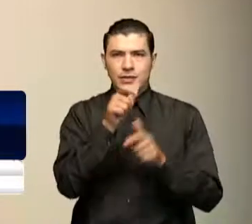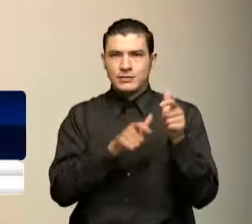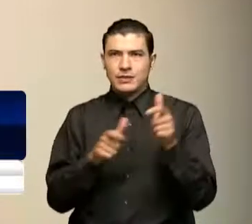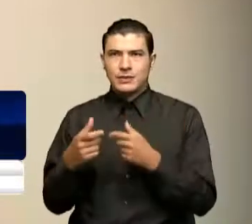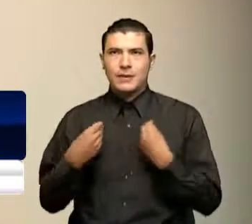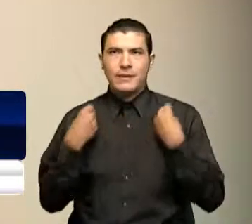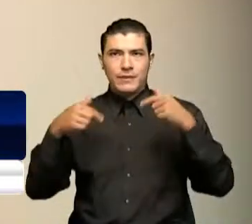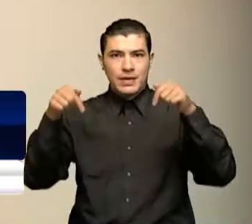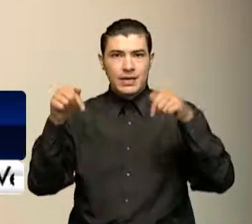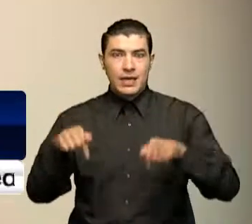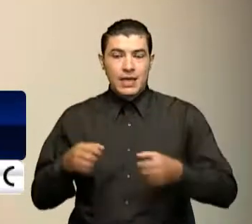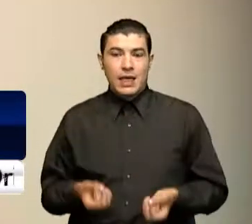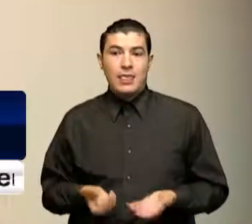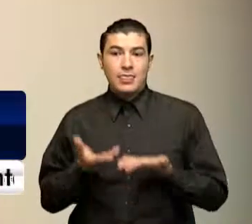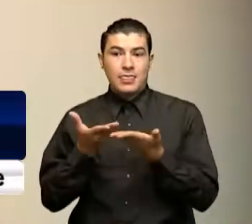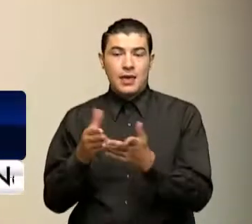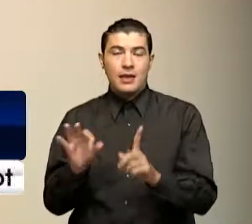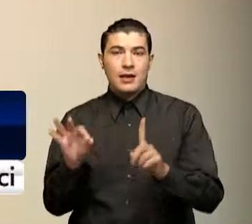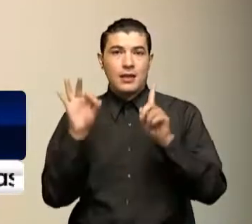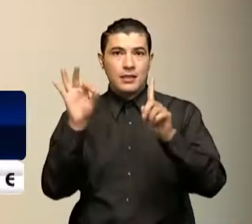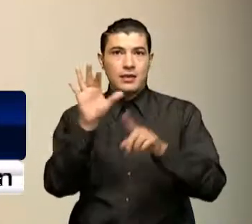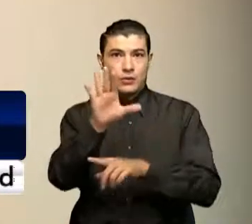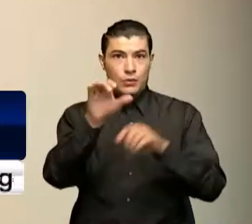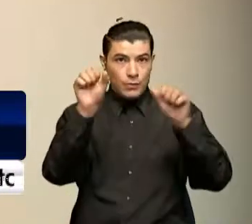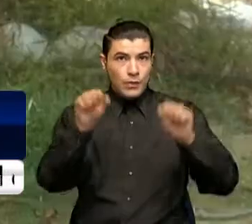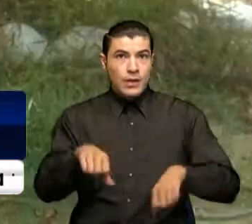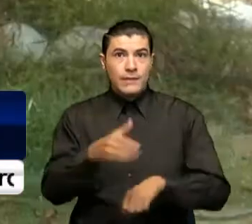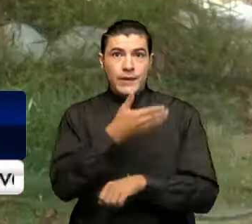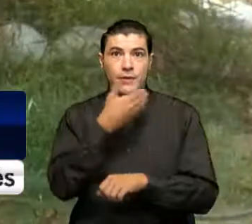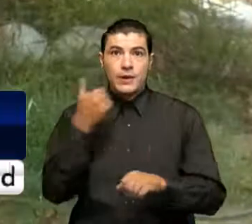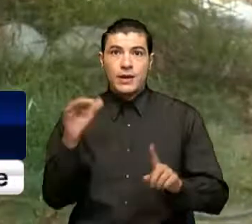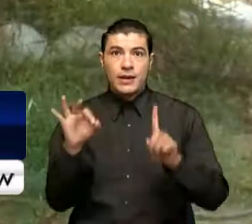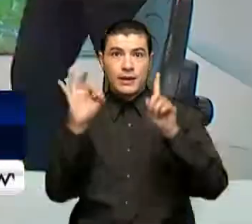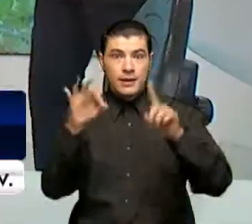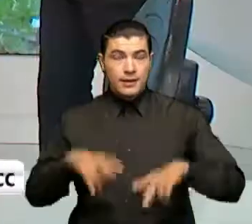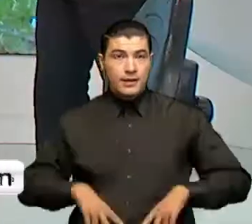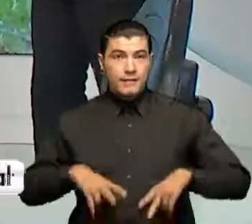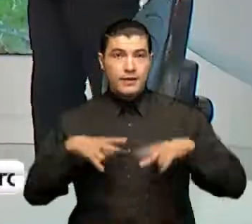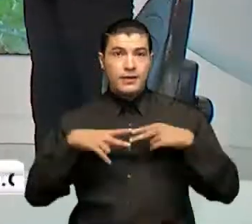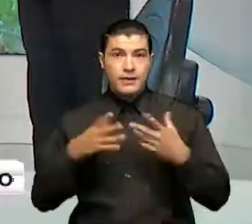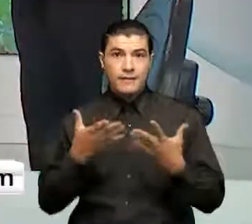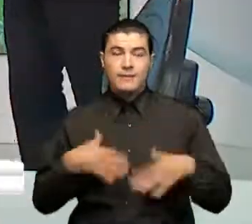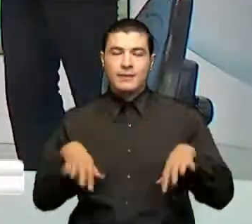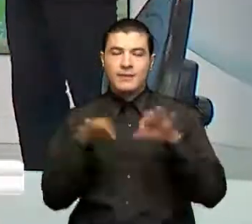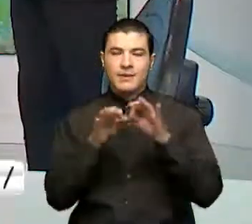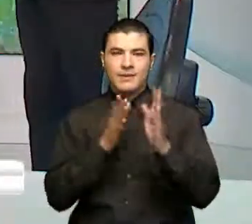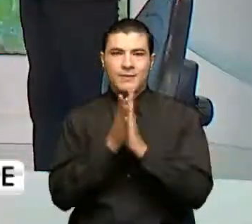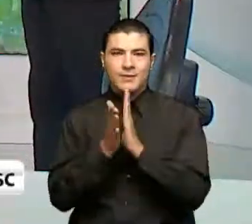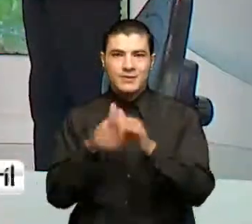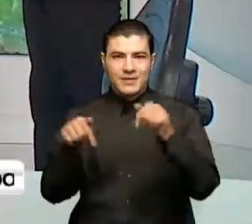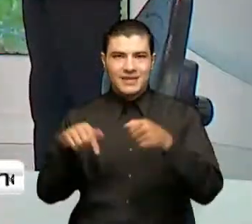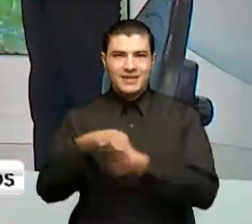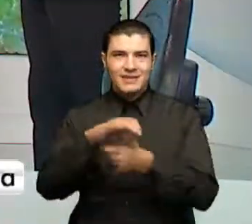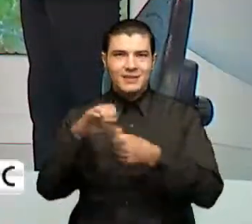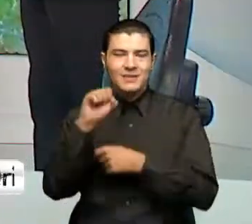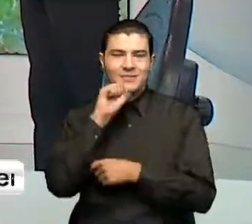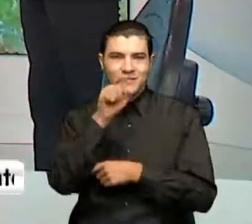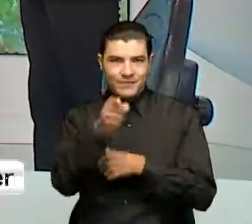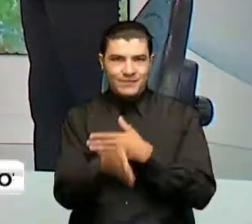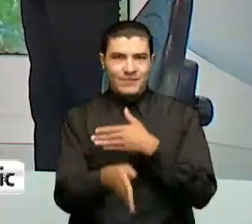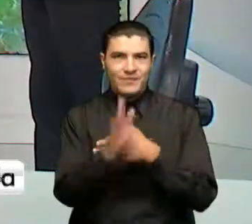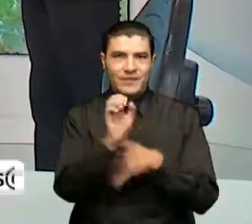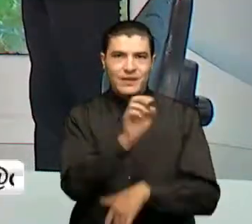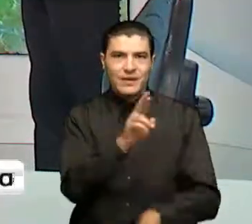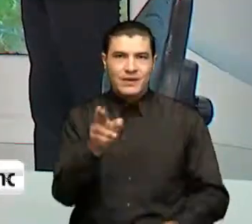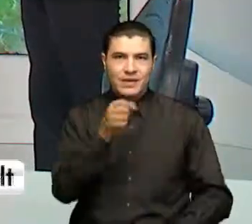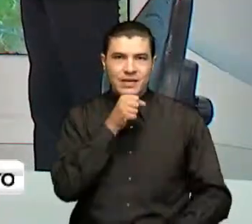y por supuesto darles garantías para que puedan mejorar su calidad de vida estaremos más ya más importante que se registra en el puerto petrolero continúen ustedes con más